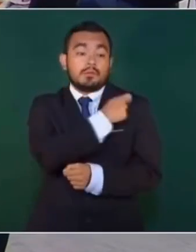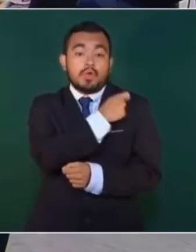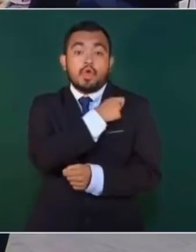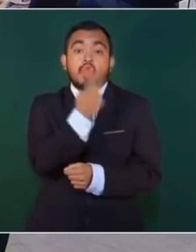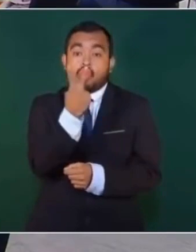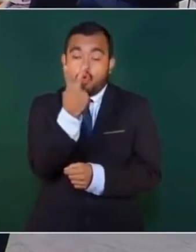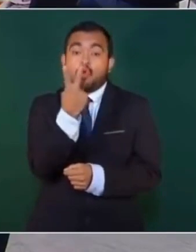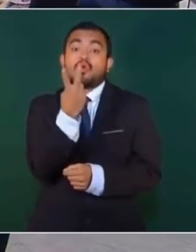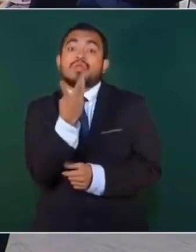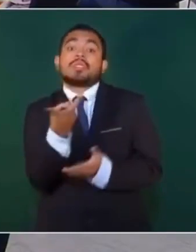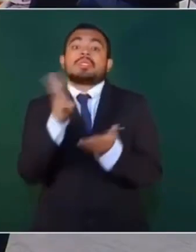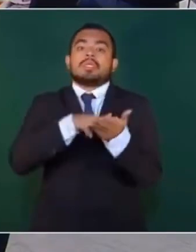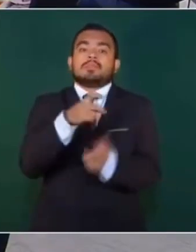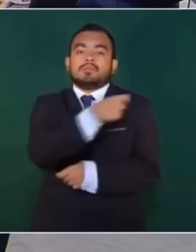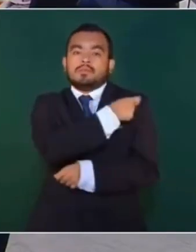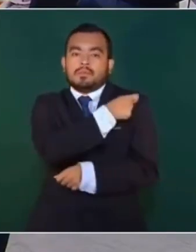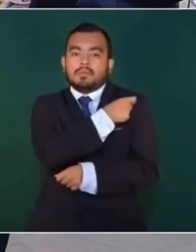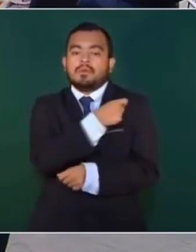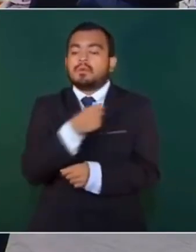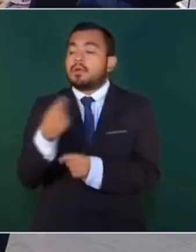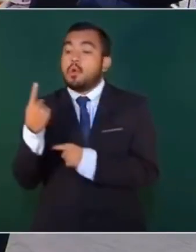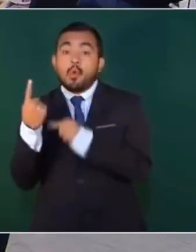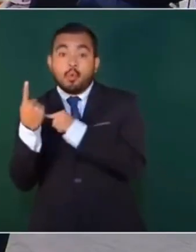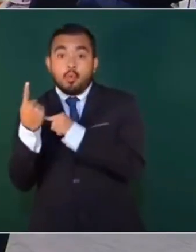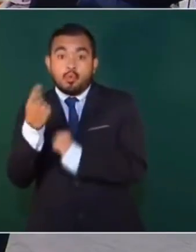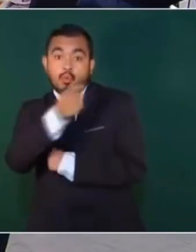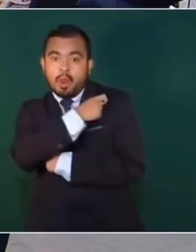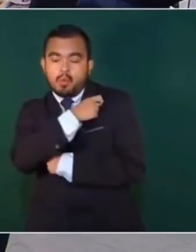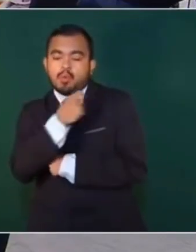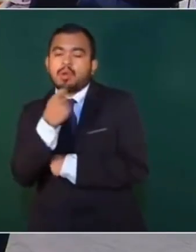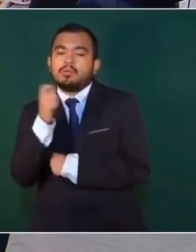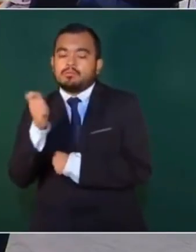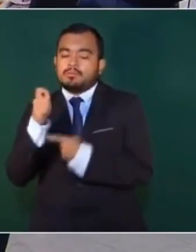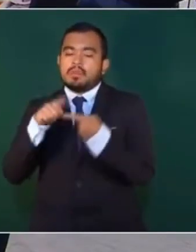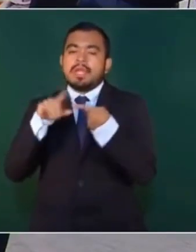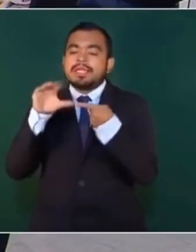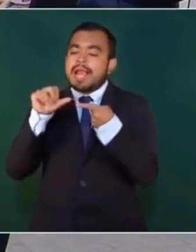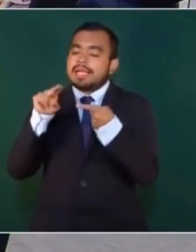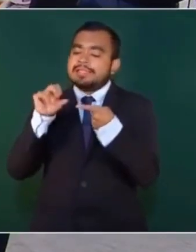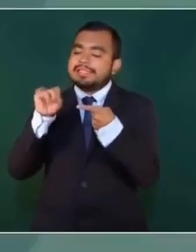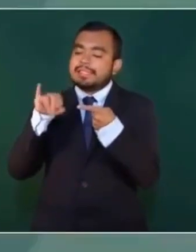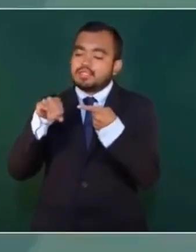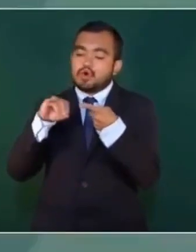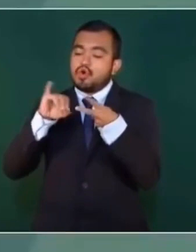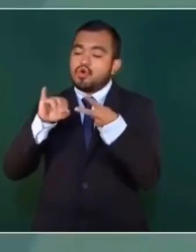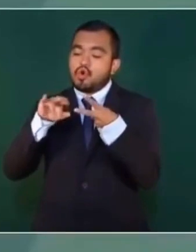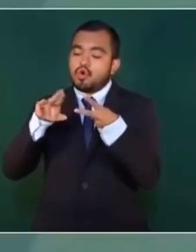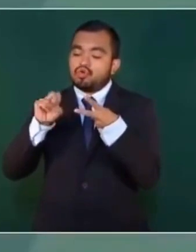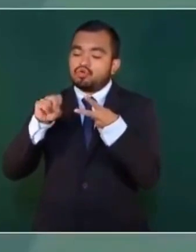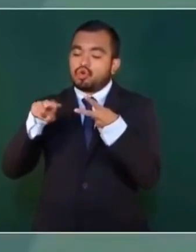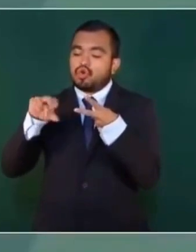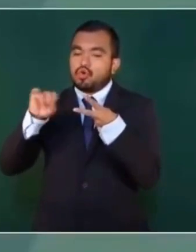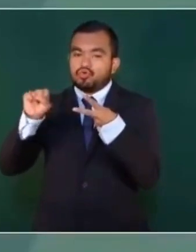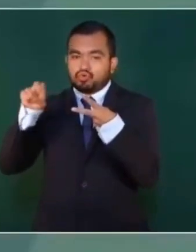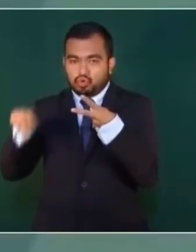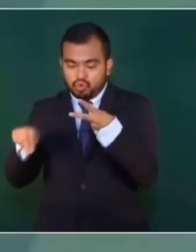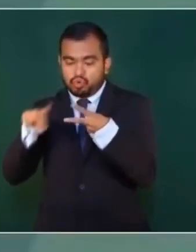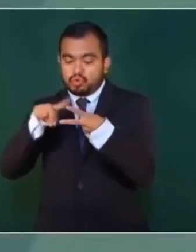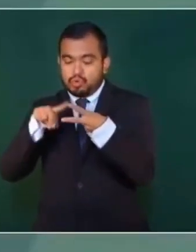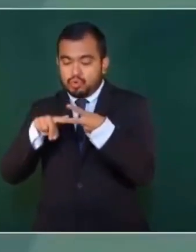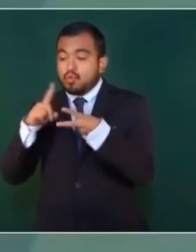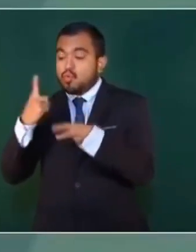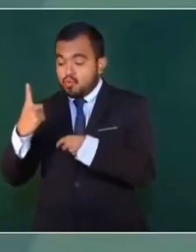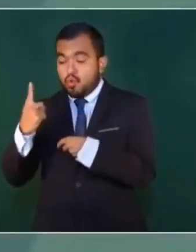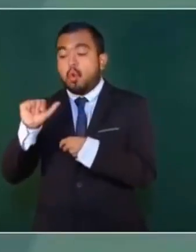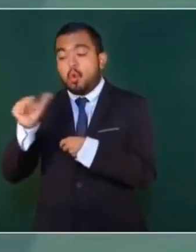refuerzo, ya sea segunda para esquemas de una sola dosis como CanSino y Johnson & Johnson, o tercera para el resto de las vacunas,